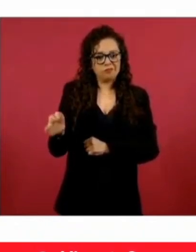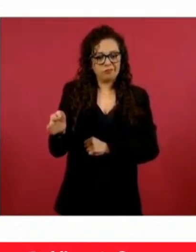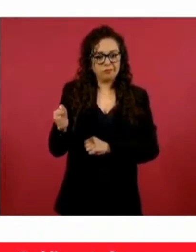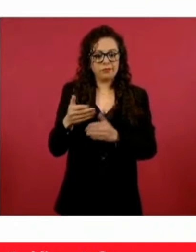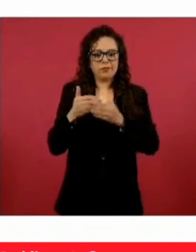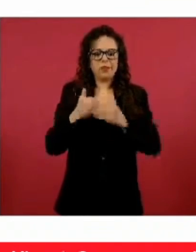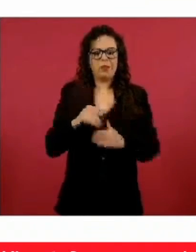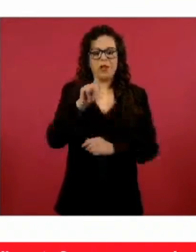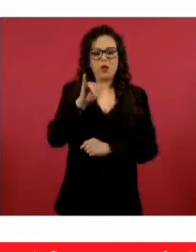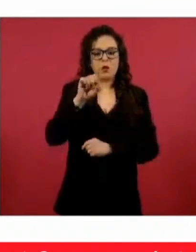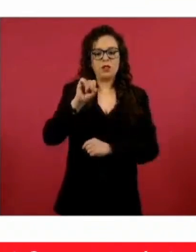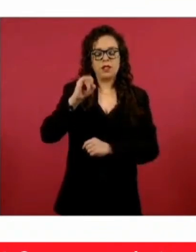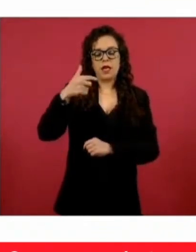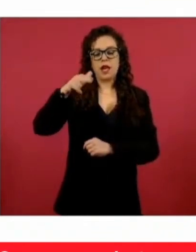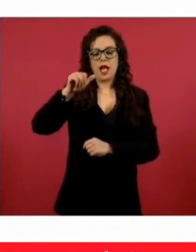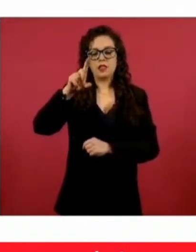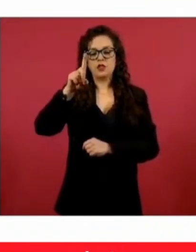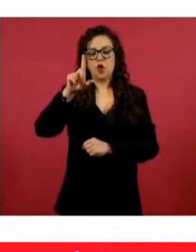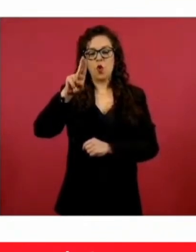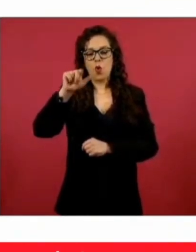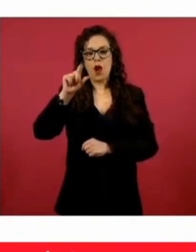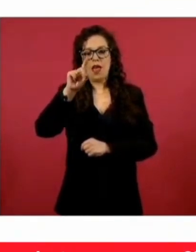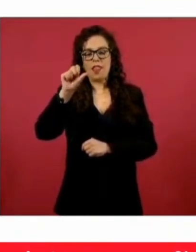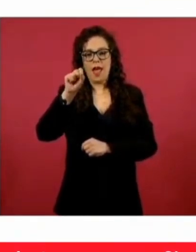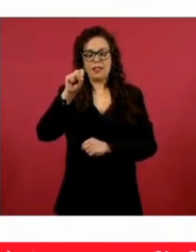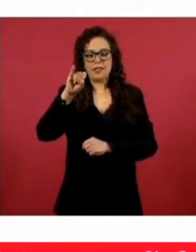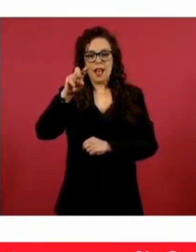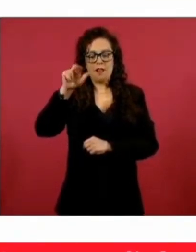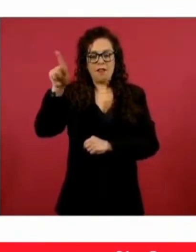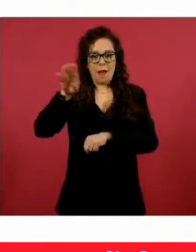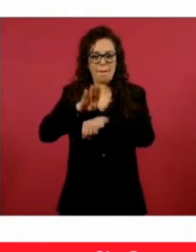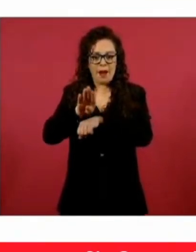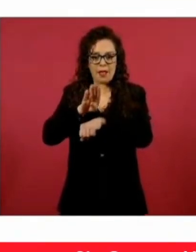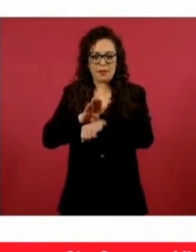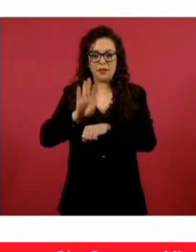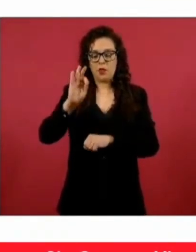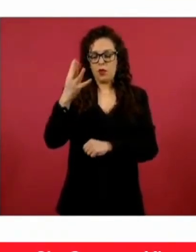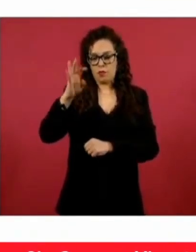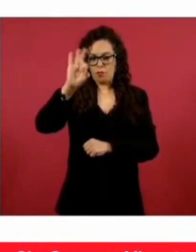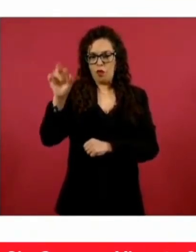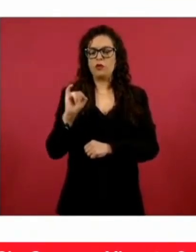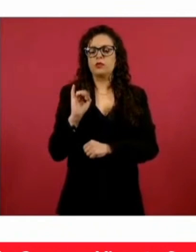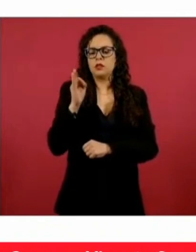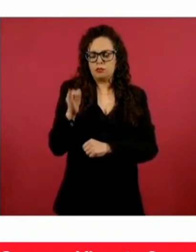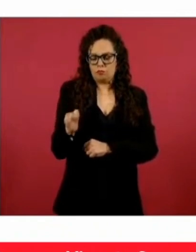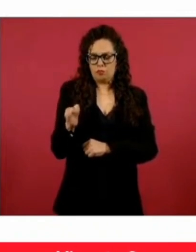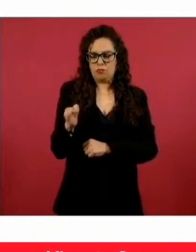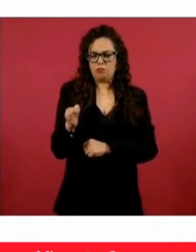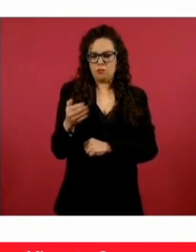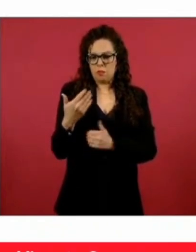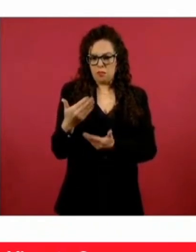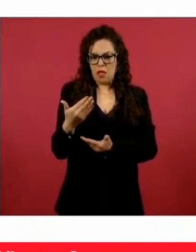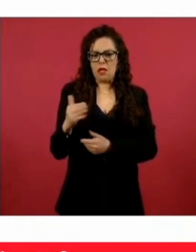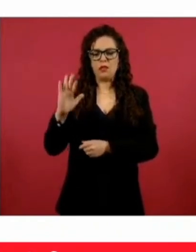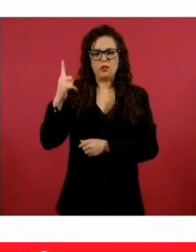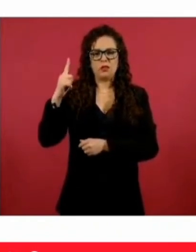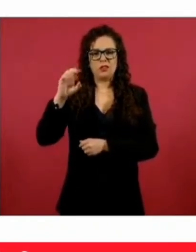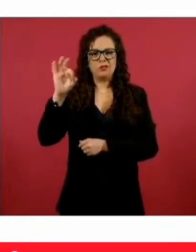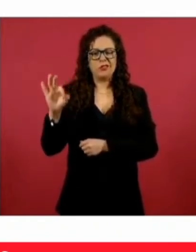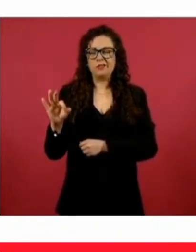Luis Ignacio Lula da Silva de Brasil tiene el 44% de aceptación y el 51% de